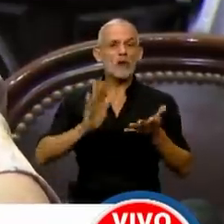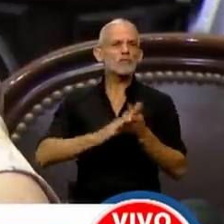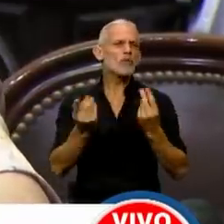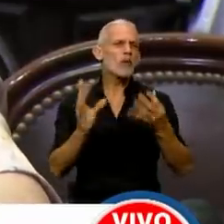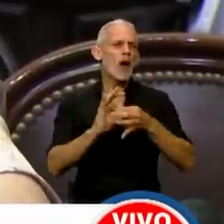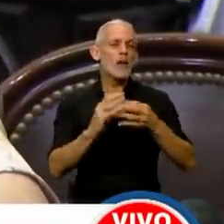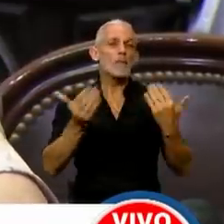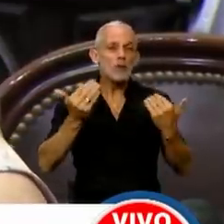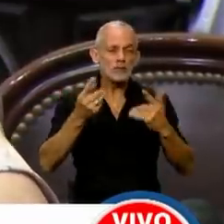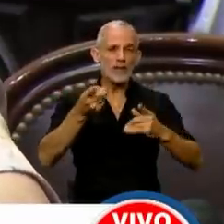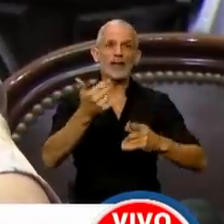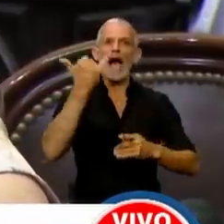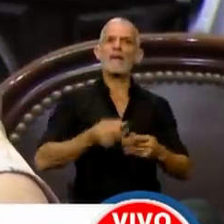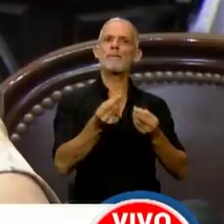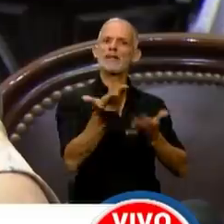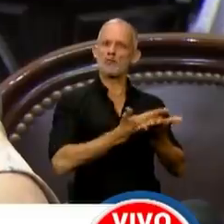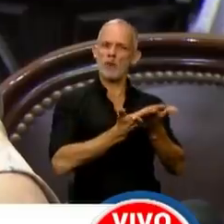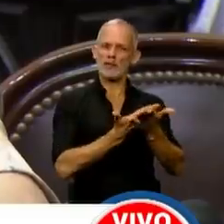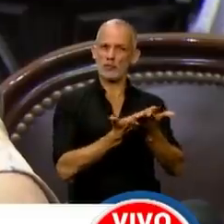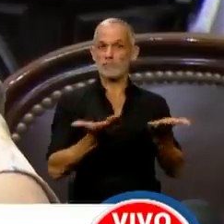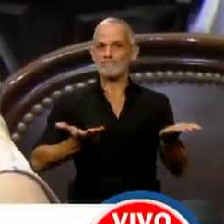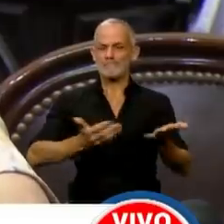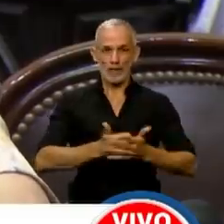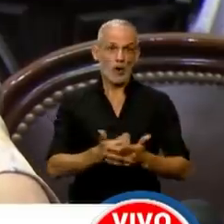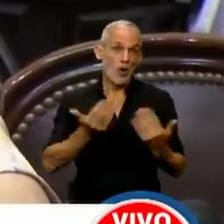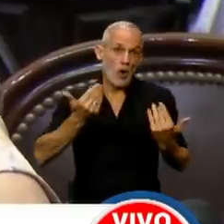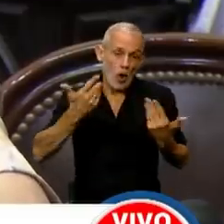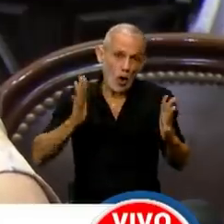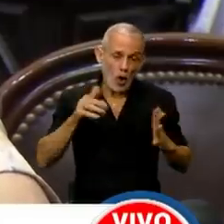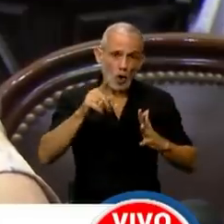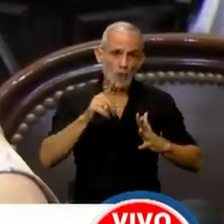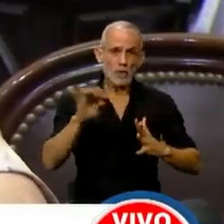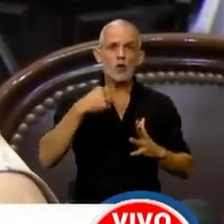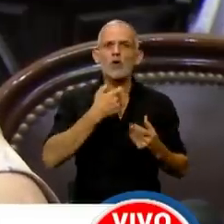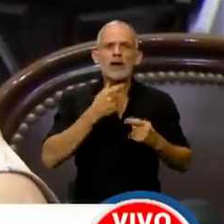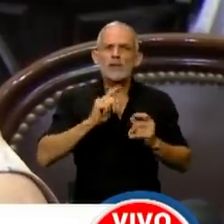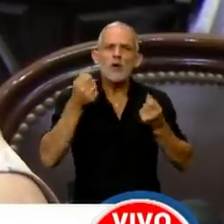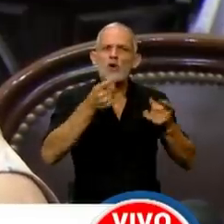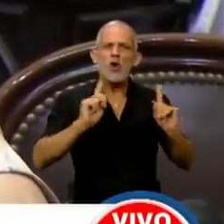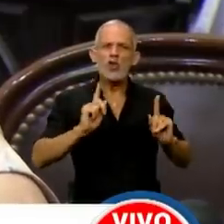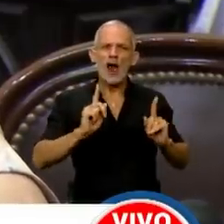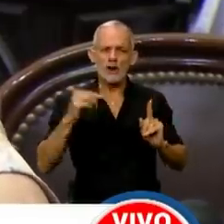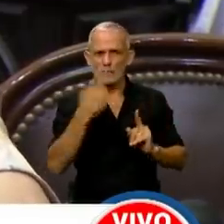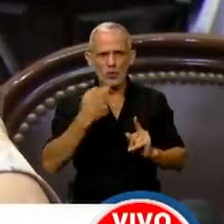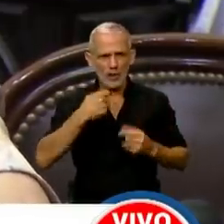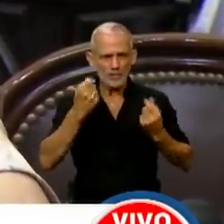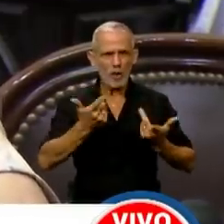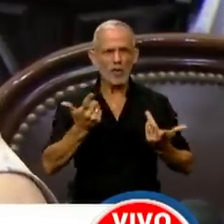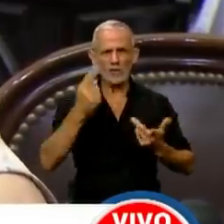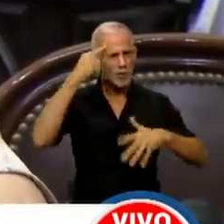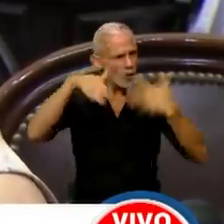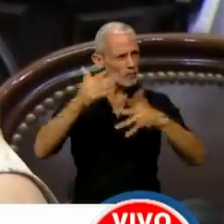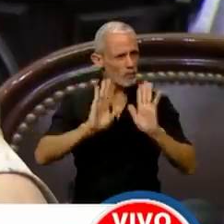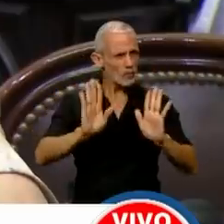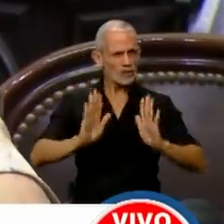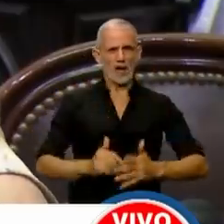vinculada a la posibilidad de tener un presupuesto, que por supuesto nadie le quiere negar a nadie, no se